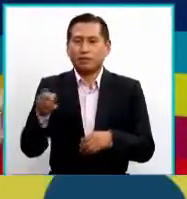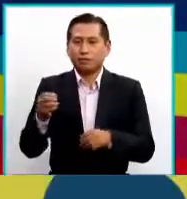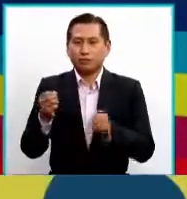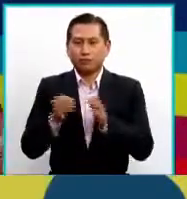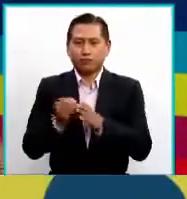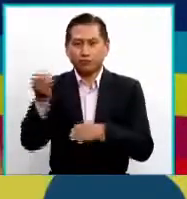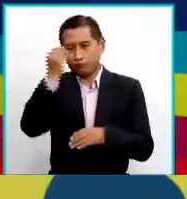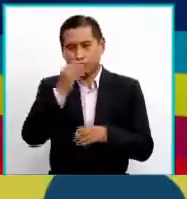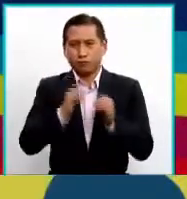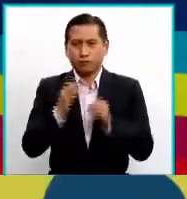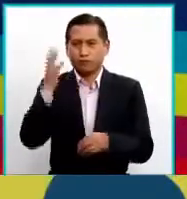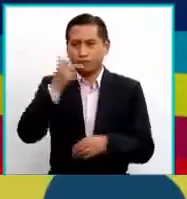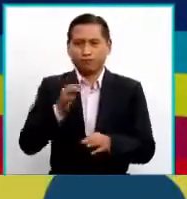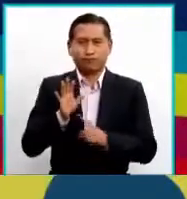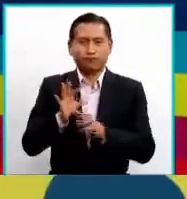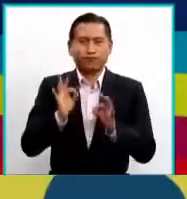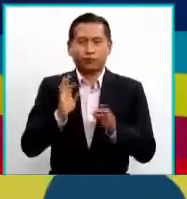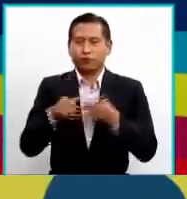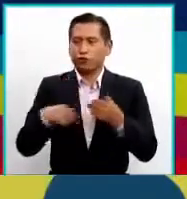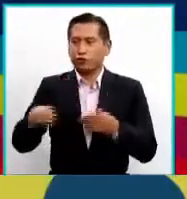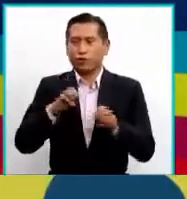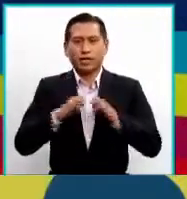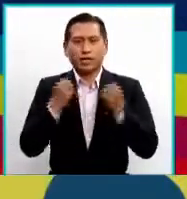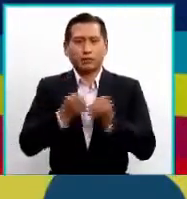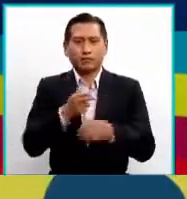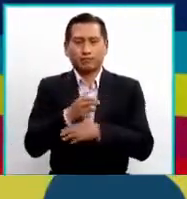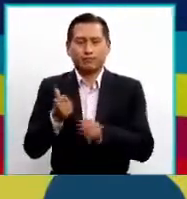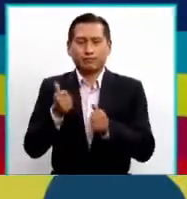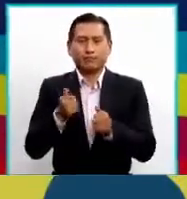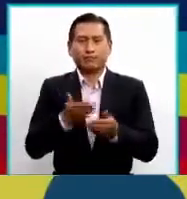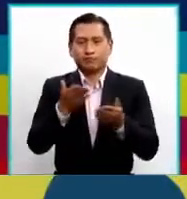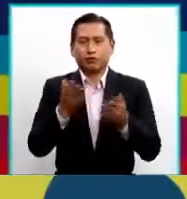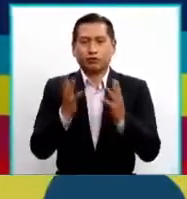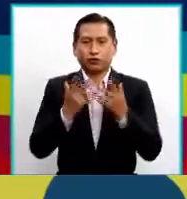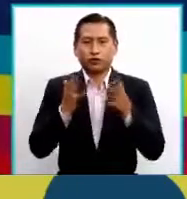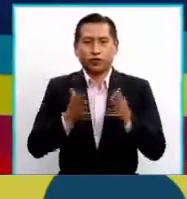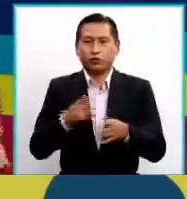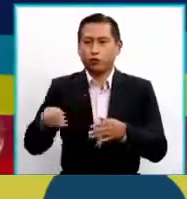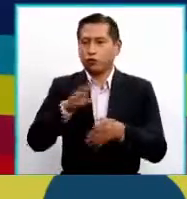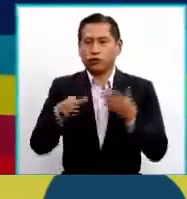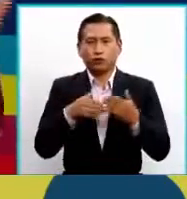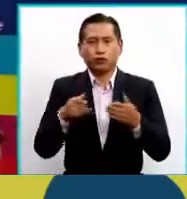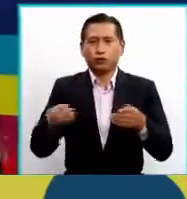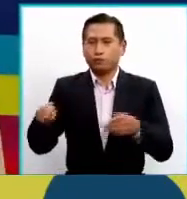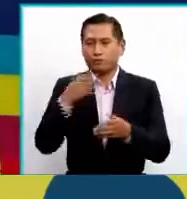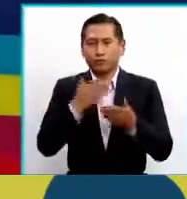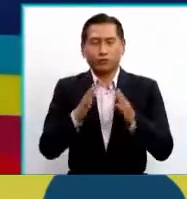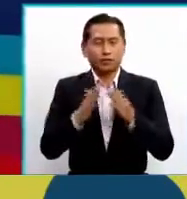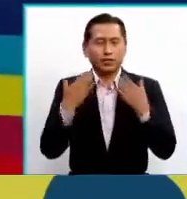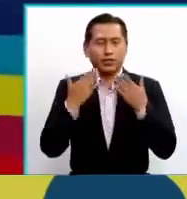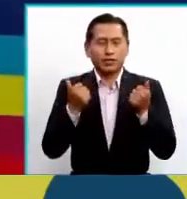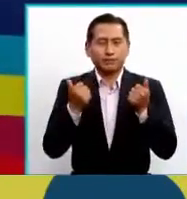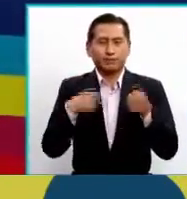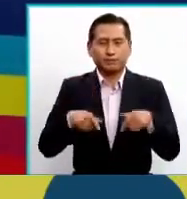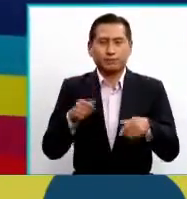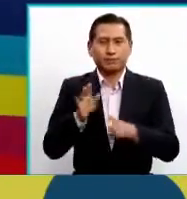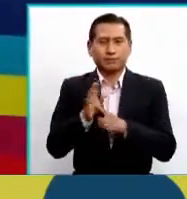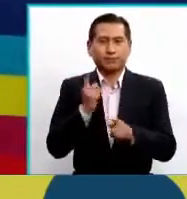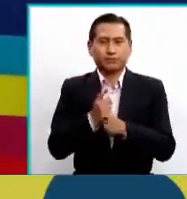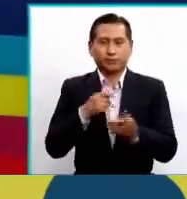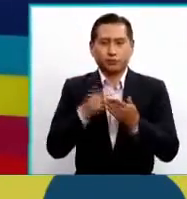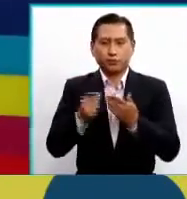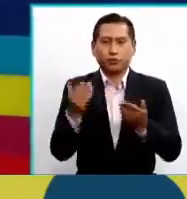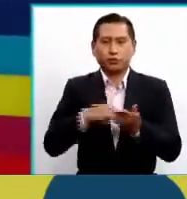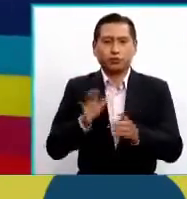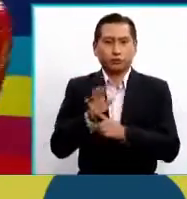poniendo algo simpáticos en pantalla. A todo el equipo detrás de cámara, mi querido coordinador, al realizador, al sonidista, a todos, muchas gracias por hacer posible que estos